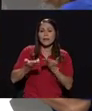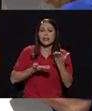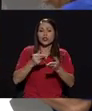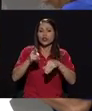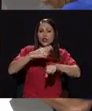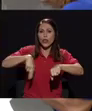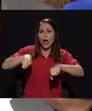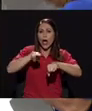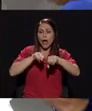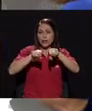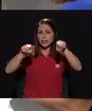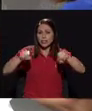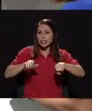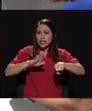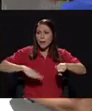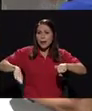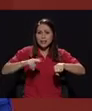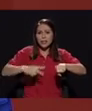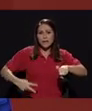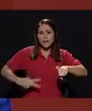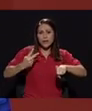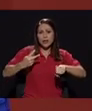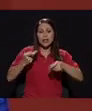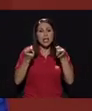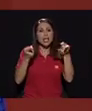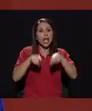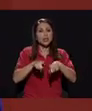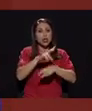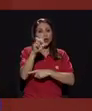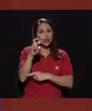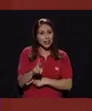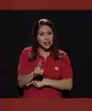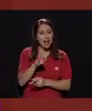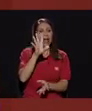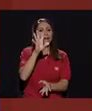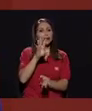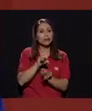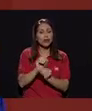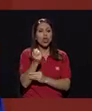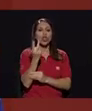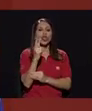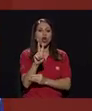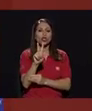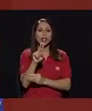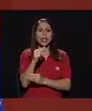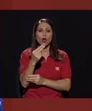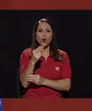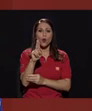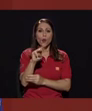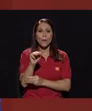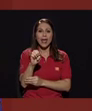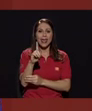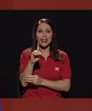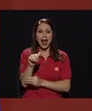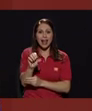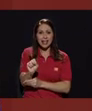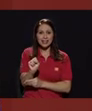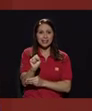ecosistémicos que presta. Y en el caso de Costa Rica tenemos 12 humedales de